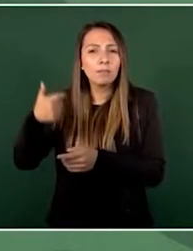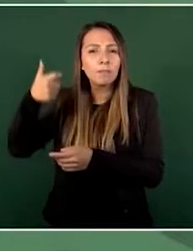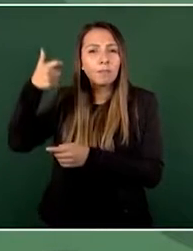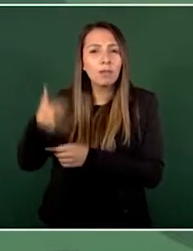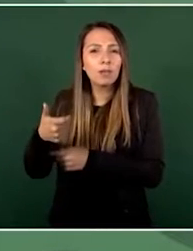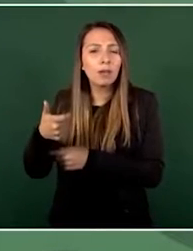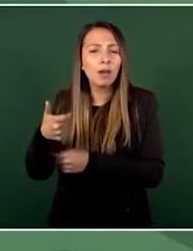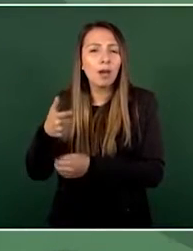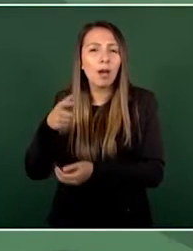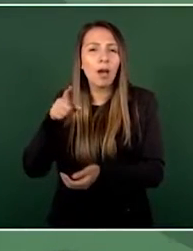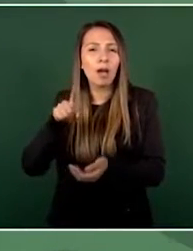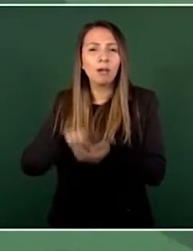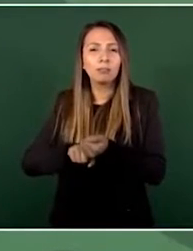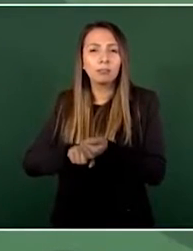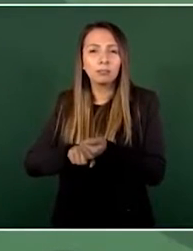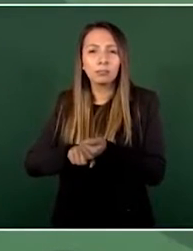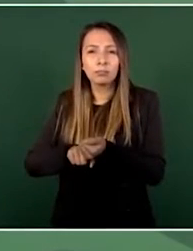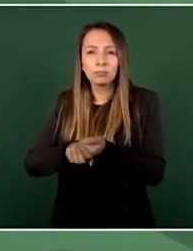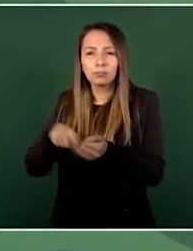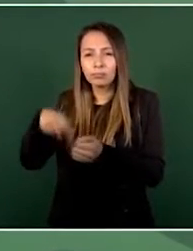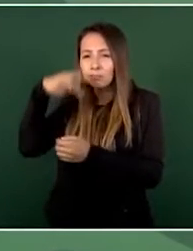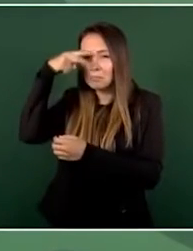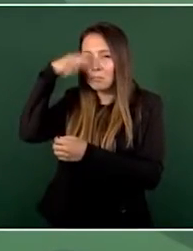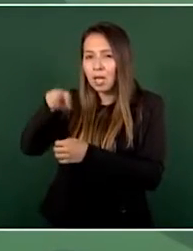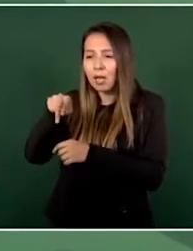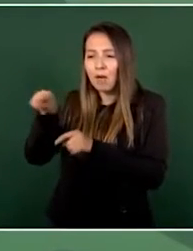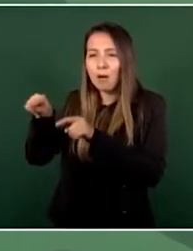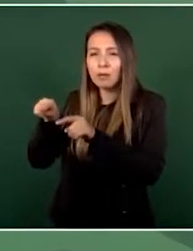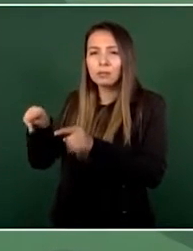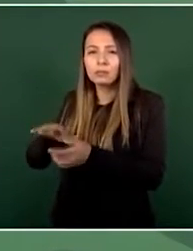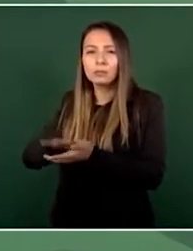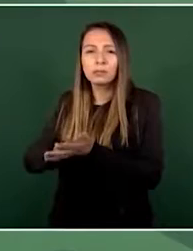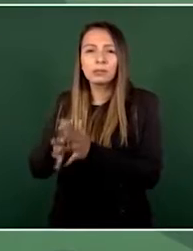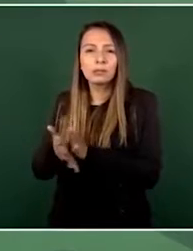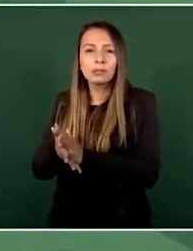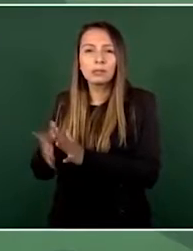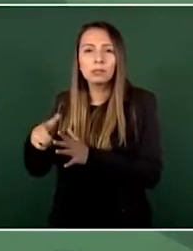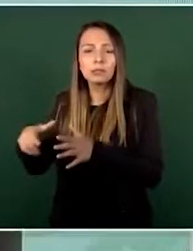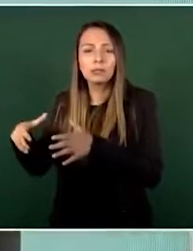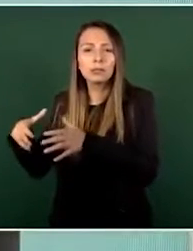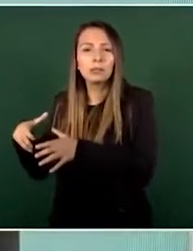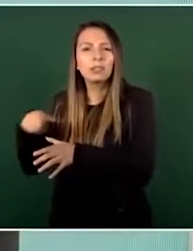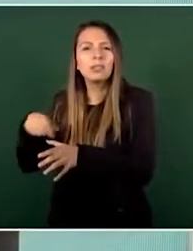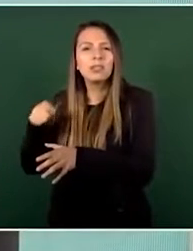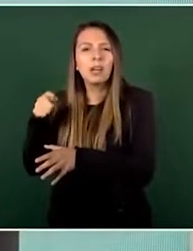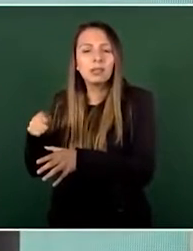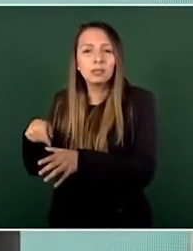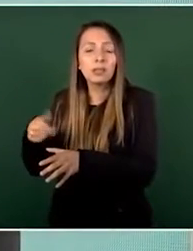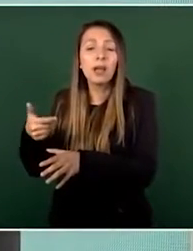traficantes de influencia de México que en el pasado vendían medicinas